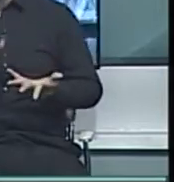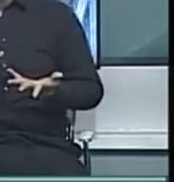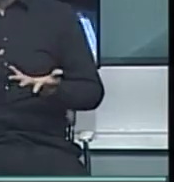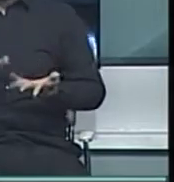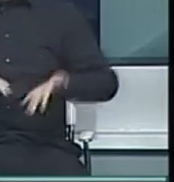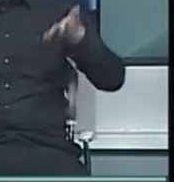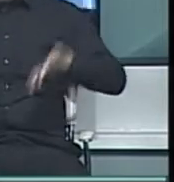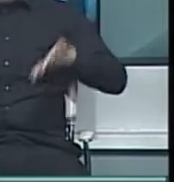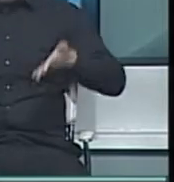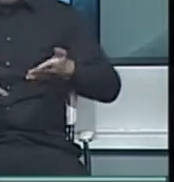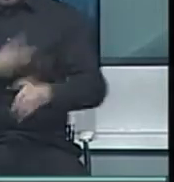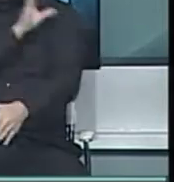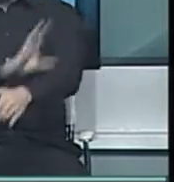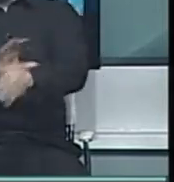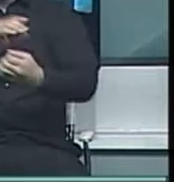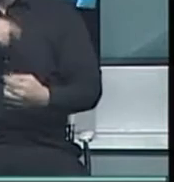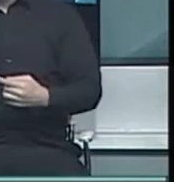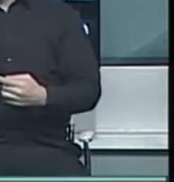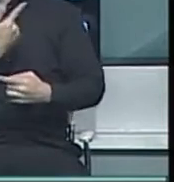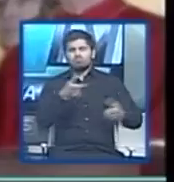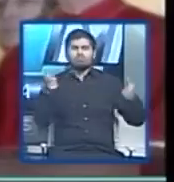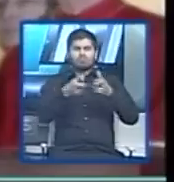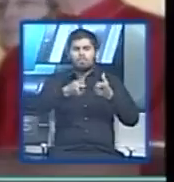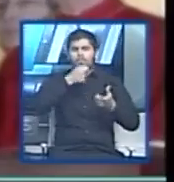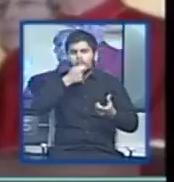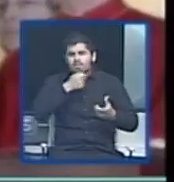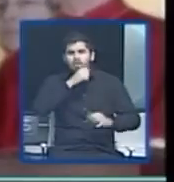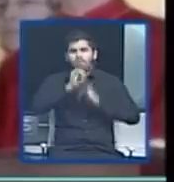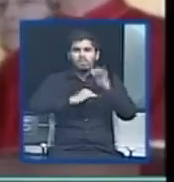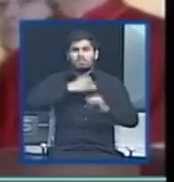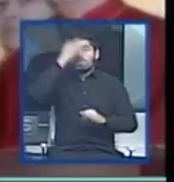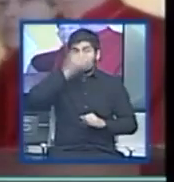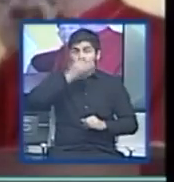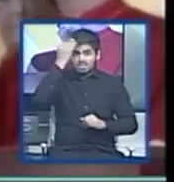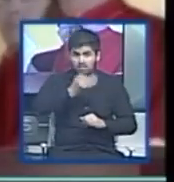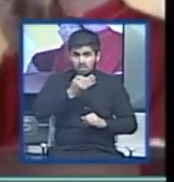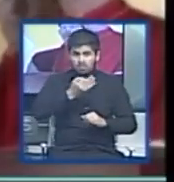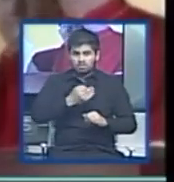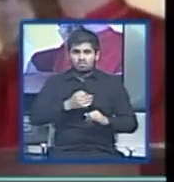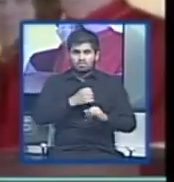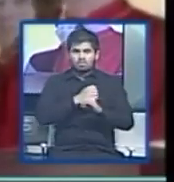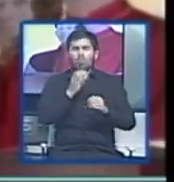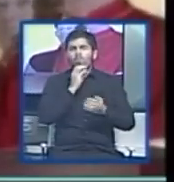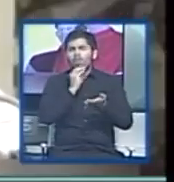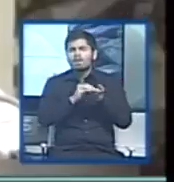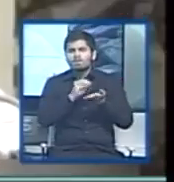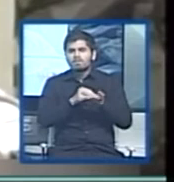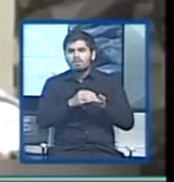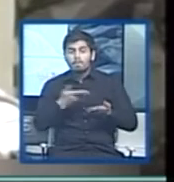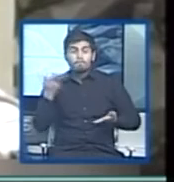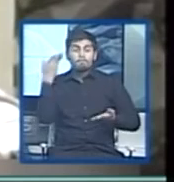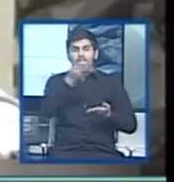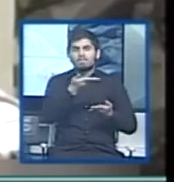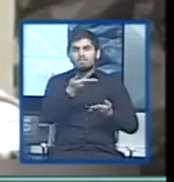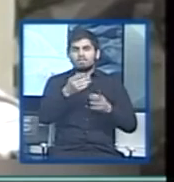a partir de ahora, todas las conferencias de prensa, la información oficial de la conferencia episcopal, estamos requiriendo